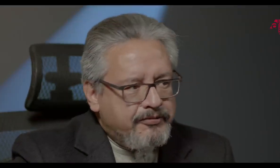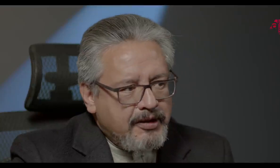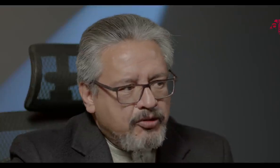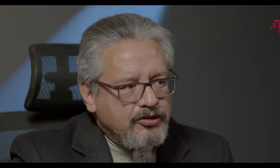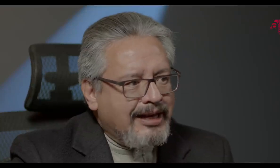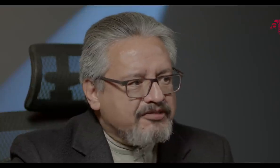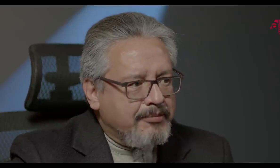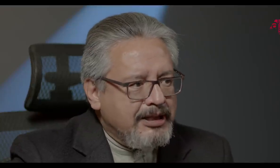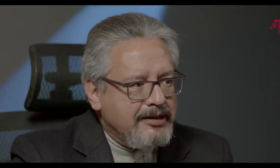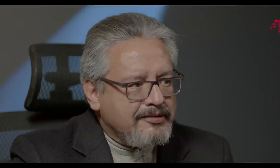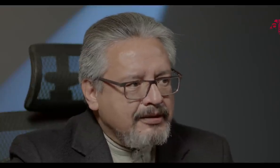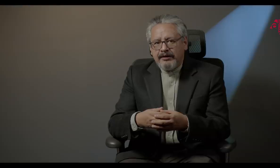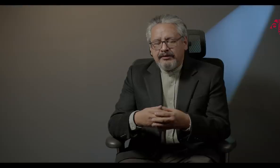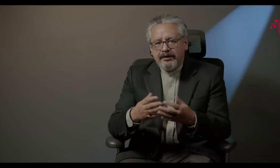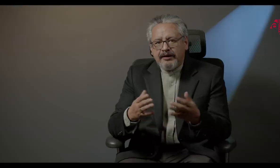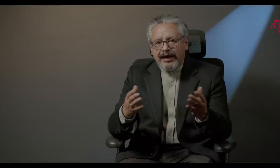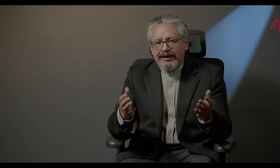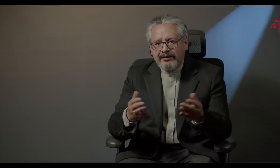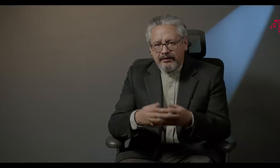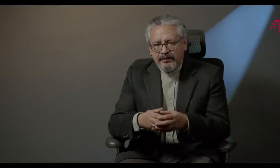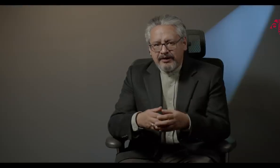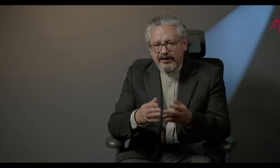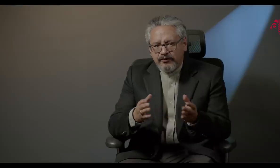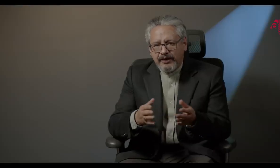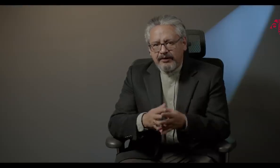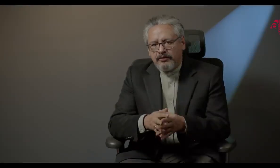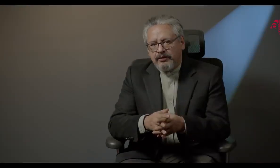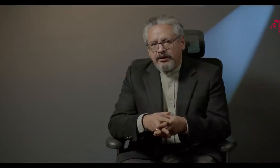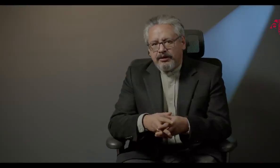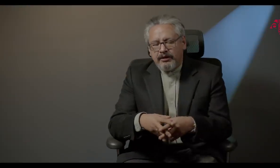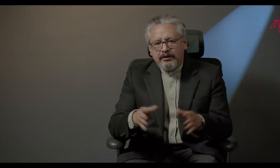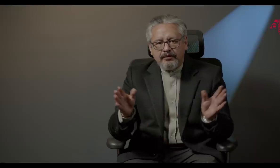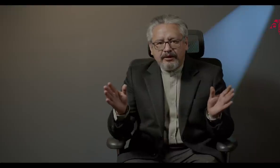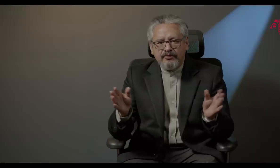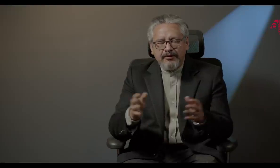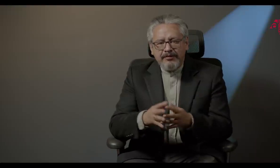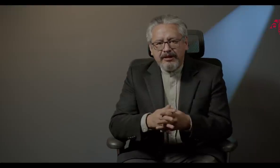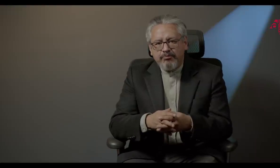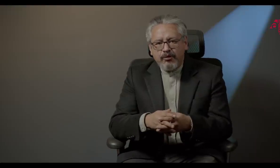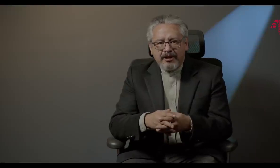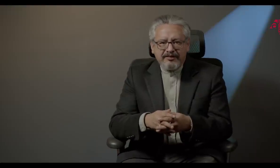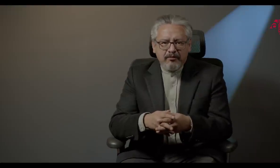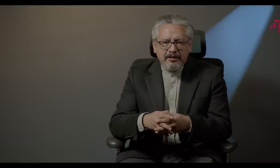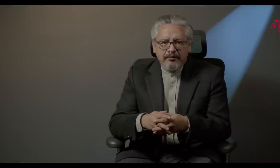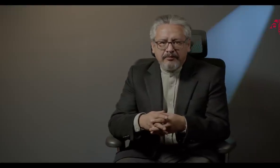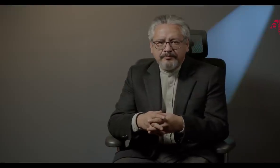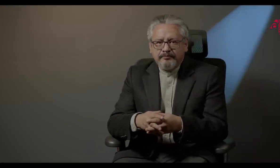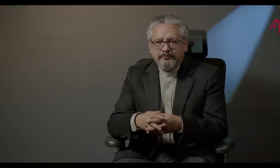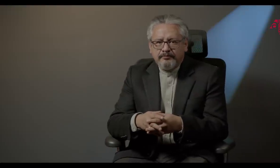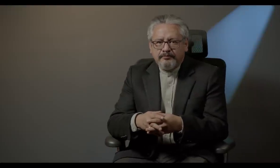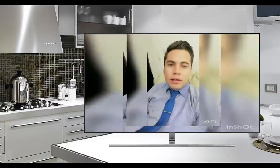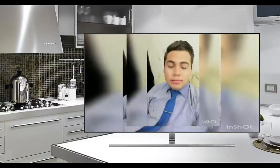a los enfermos, a las familias que tienen a alguien que está sufriendo en su familia por este